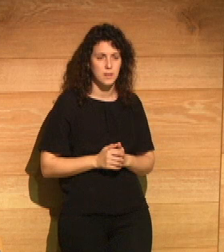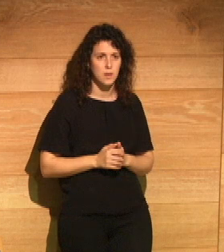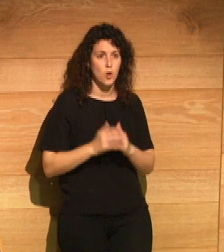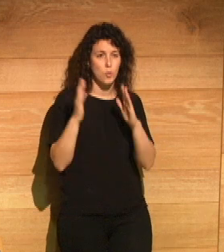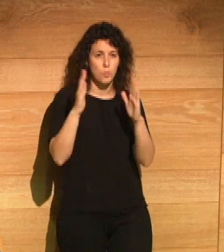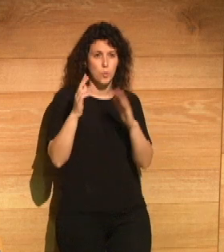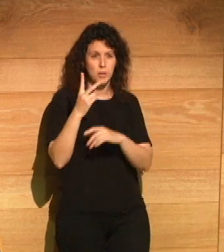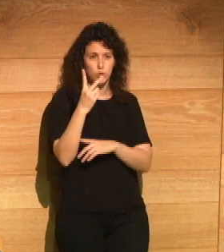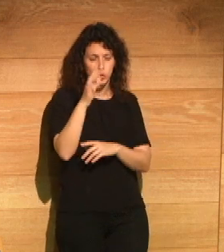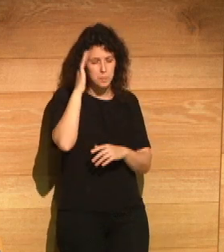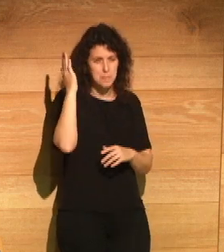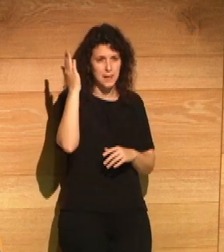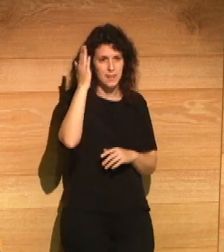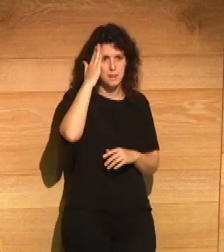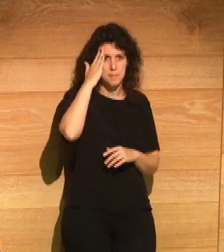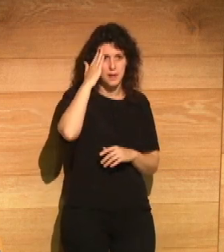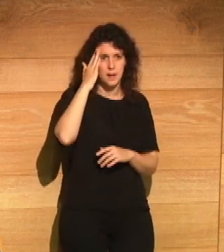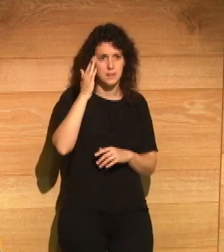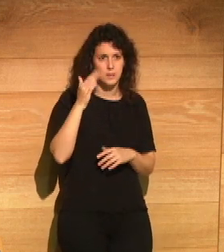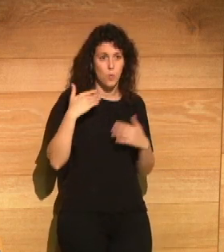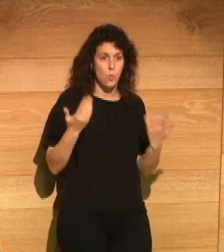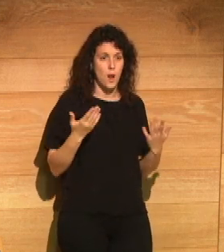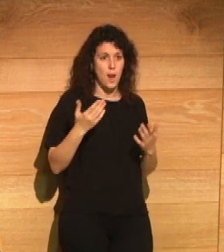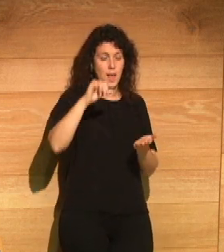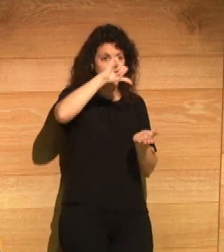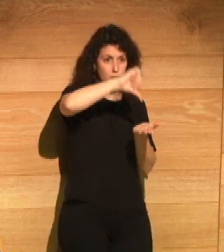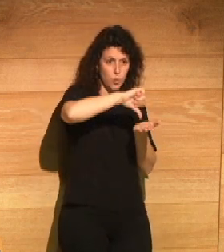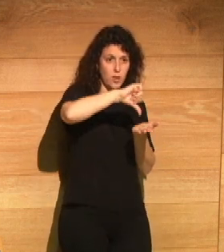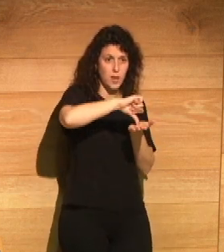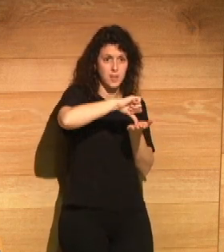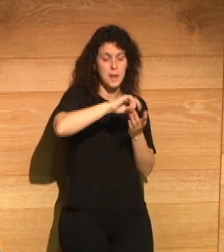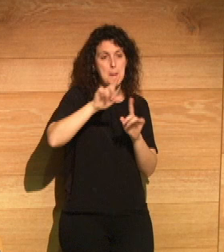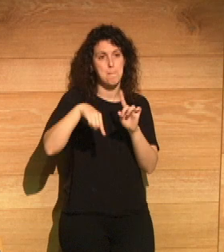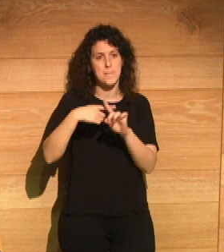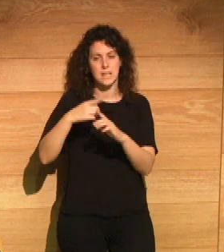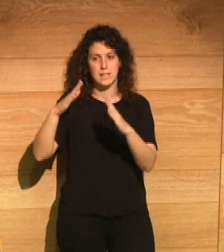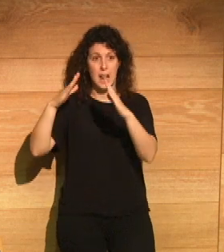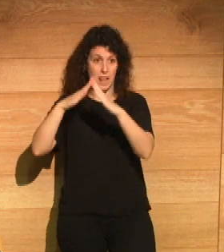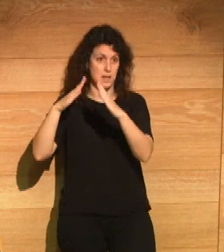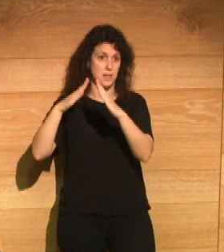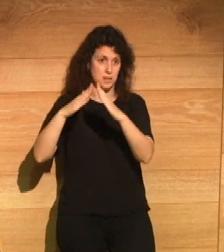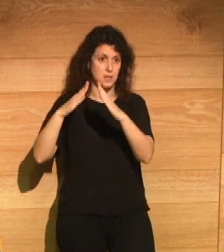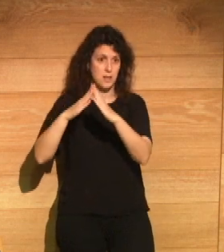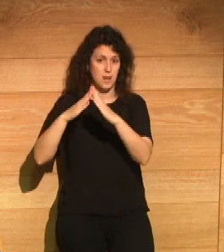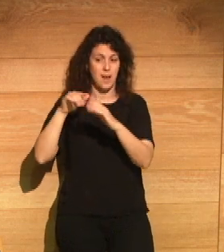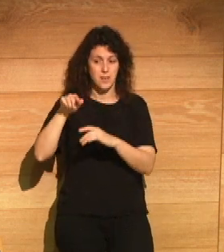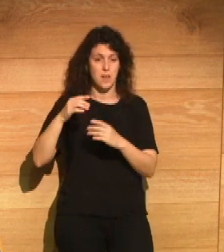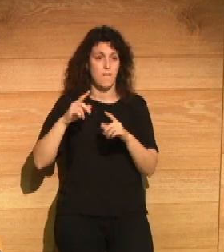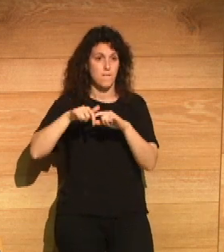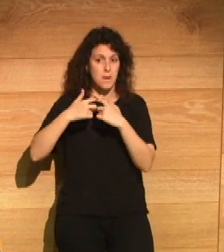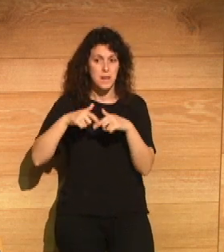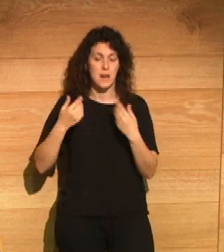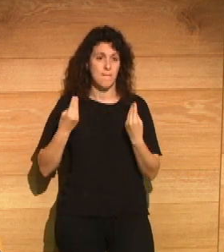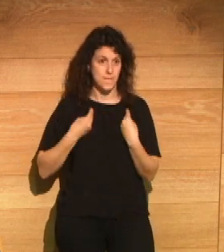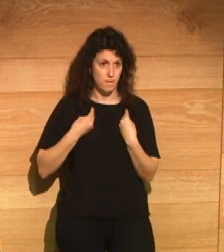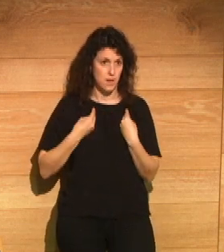escenarios principales que son, bueno, la ciudad y el departamento casa, donde vive la familia